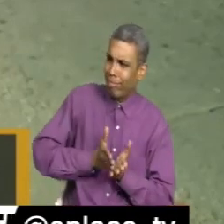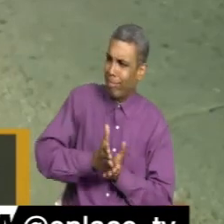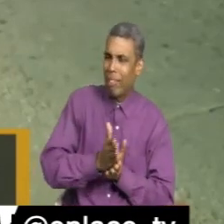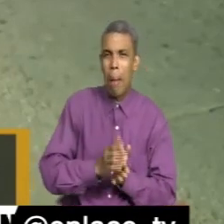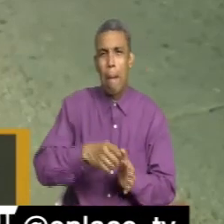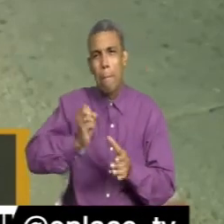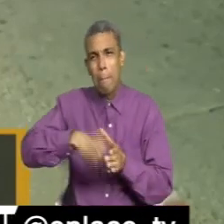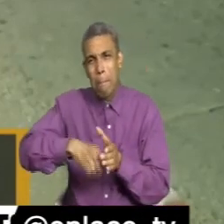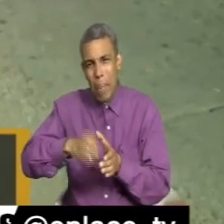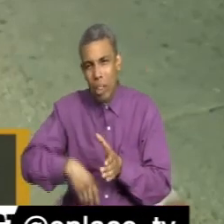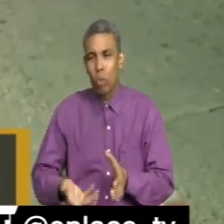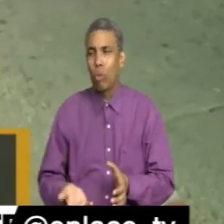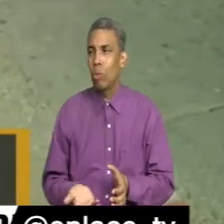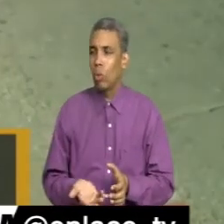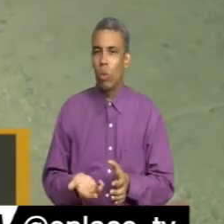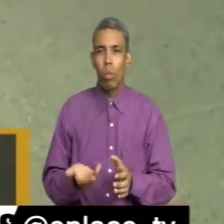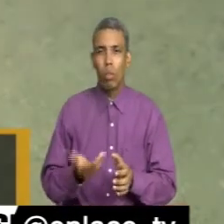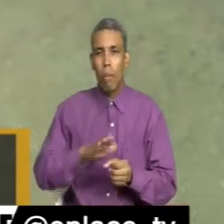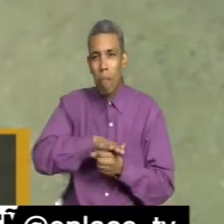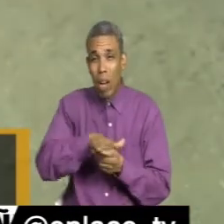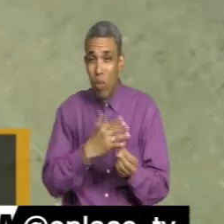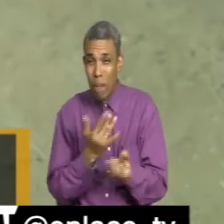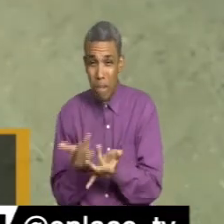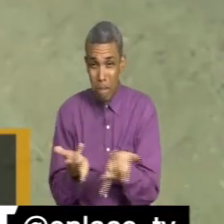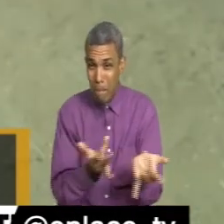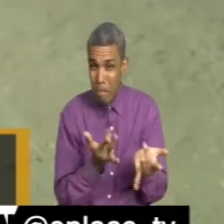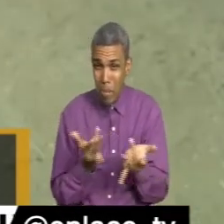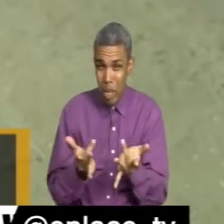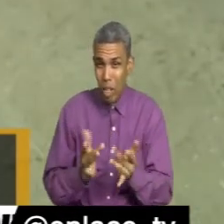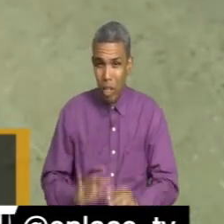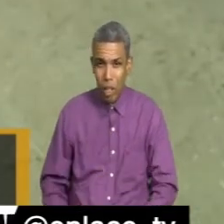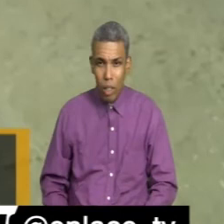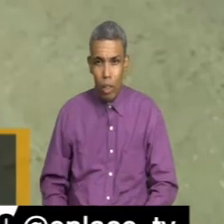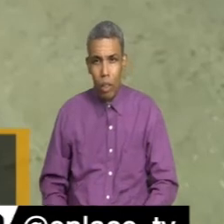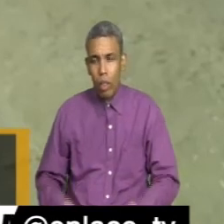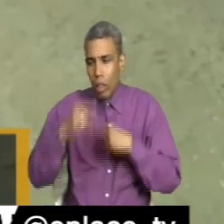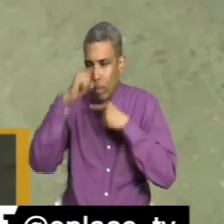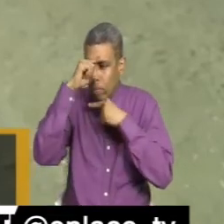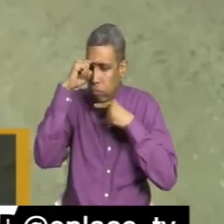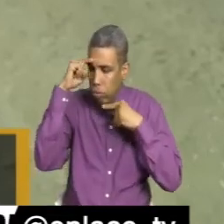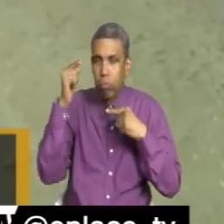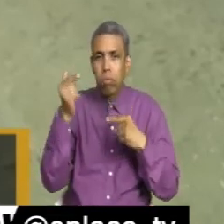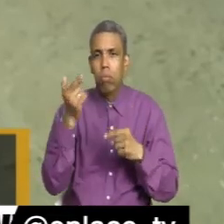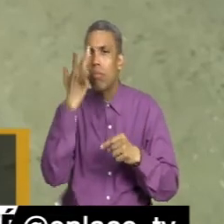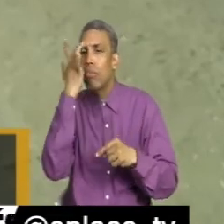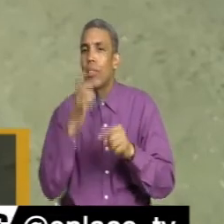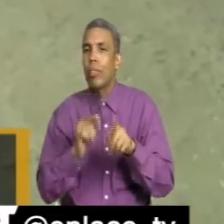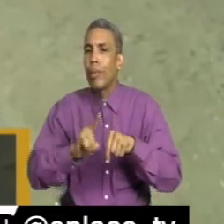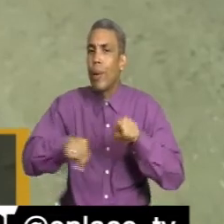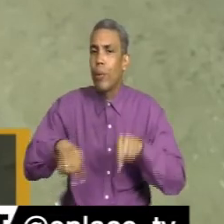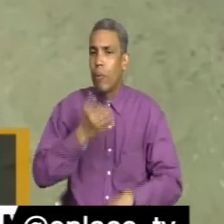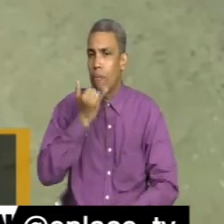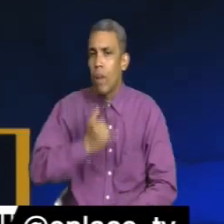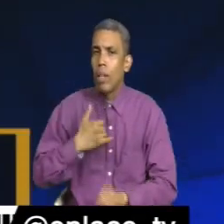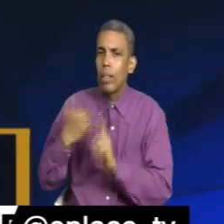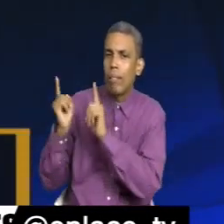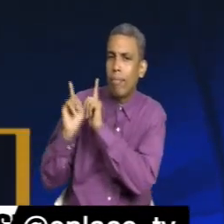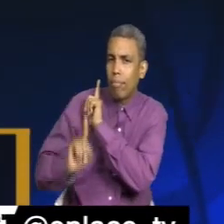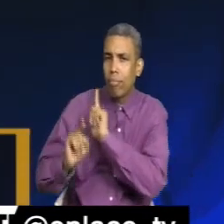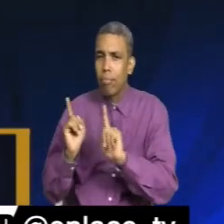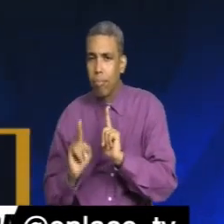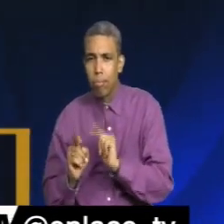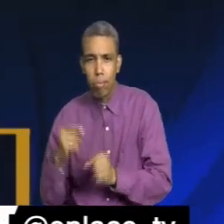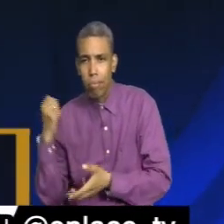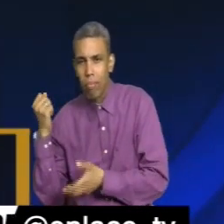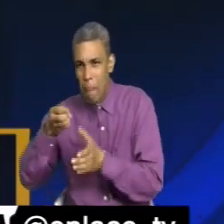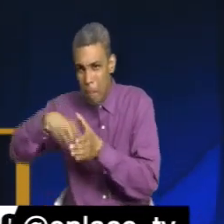inquietan día y noche a los habitantes del barrio La Esperanza, quienes se muestran sorprendidos por los comportamientos inadecuados, y de vecinos que sacan los residuos los